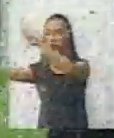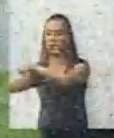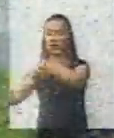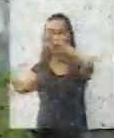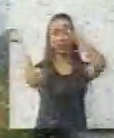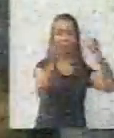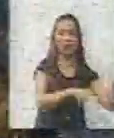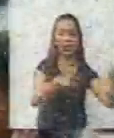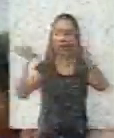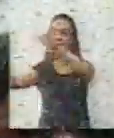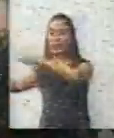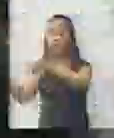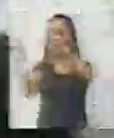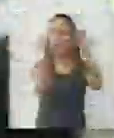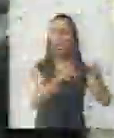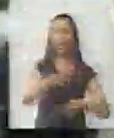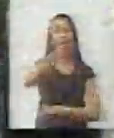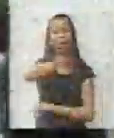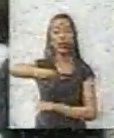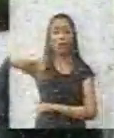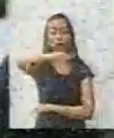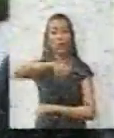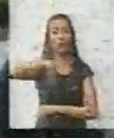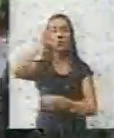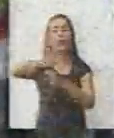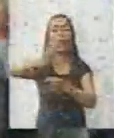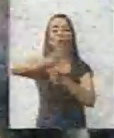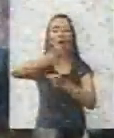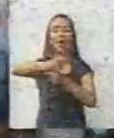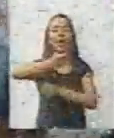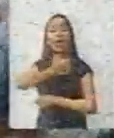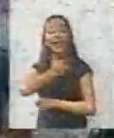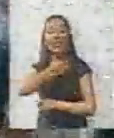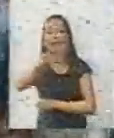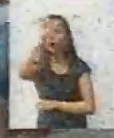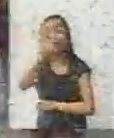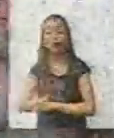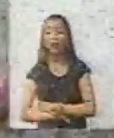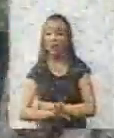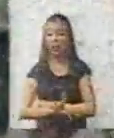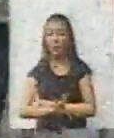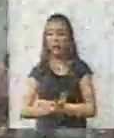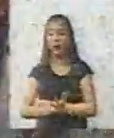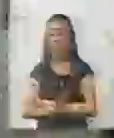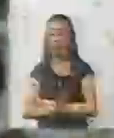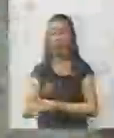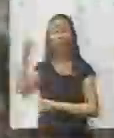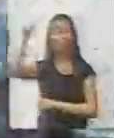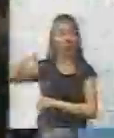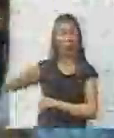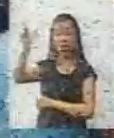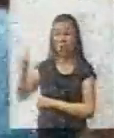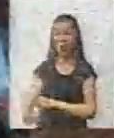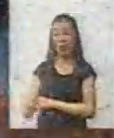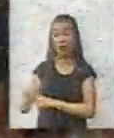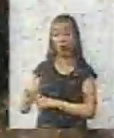de trabajo. Nosotros queremos trabajar, somos socios de la cooperativa y estamos él ahora porque se le frunce de que